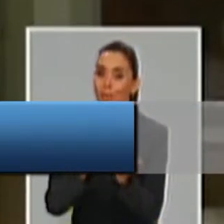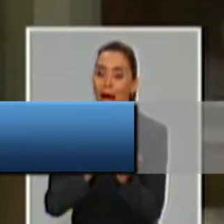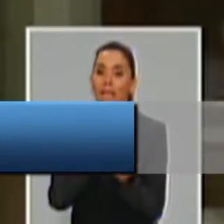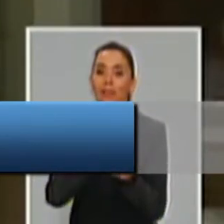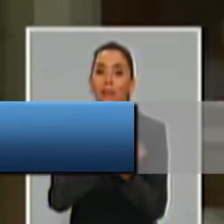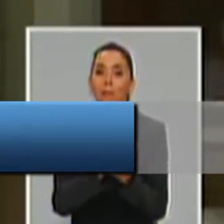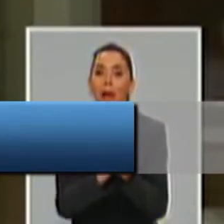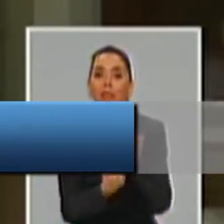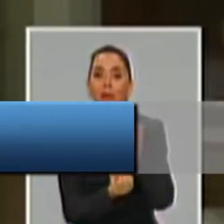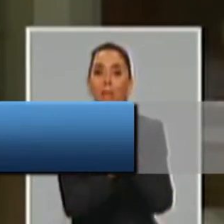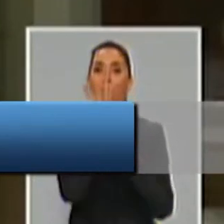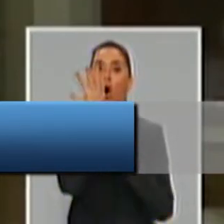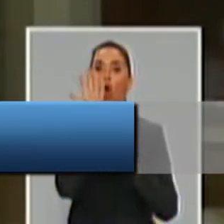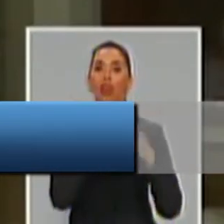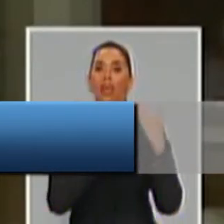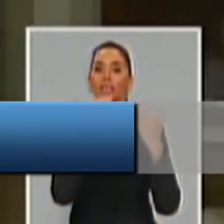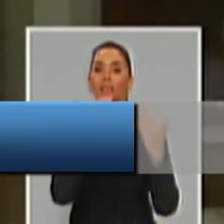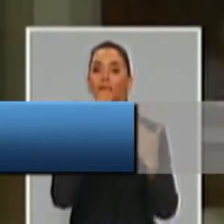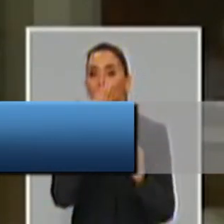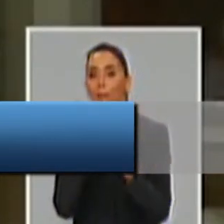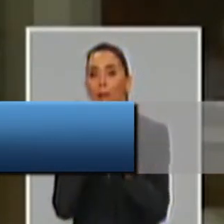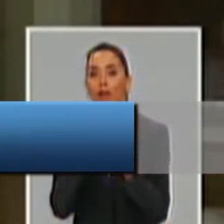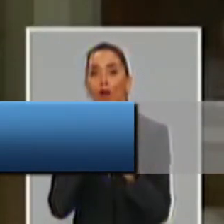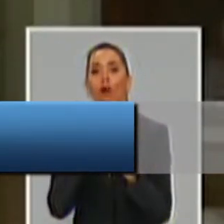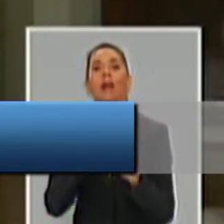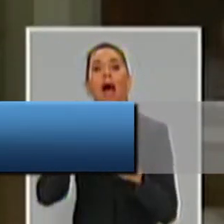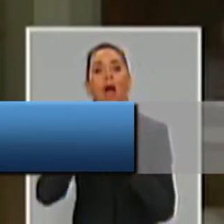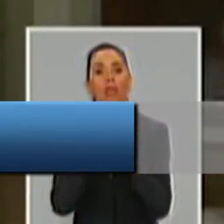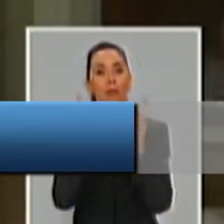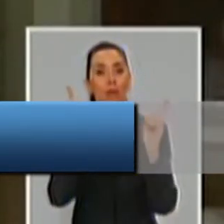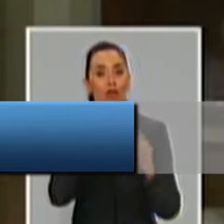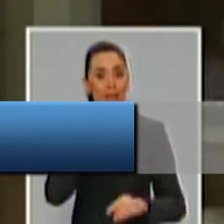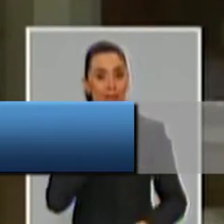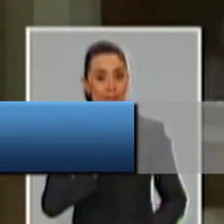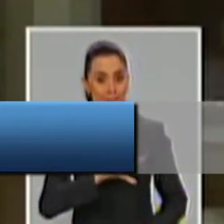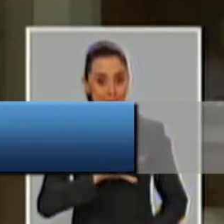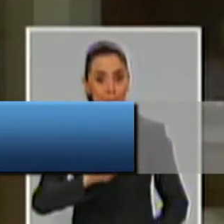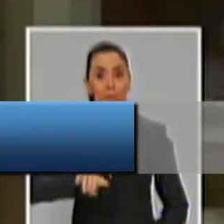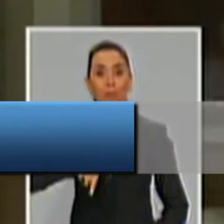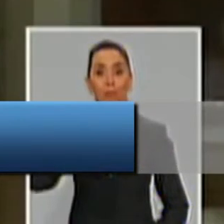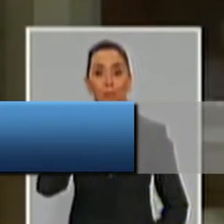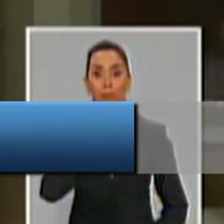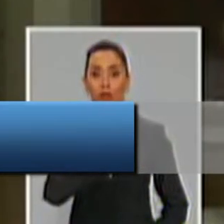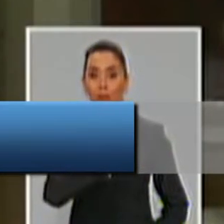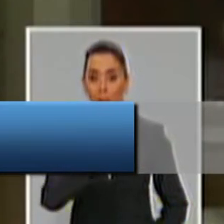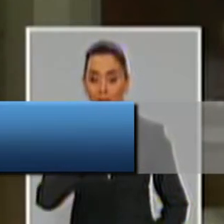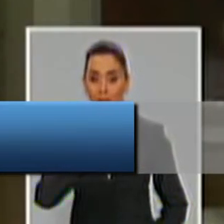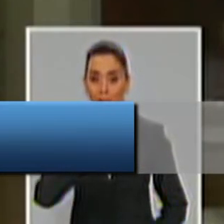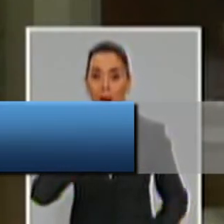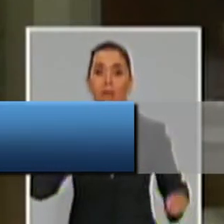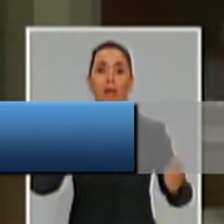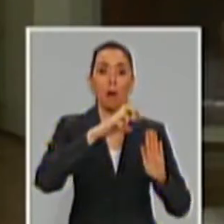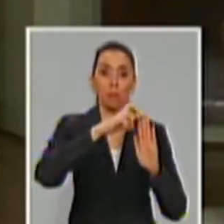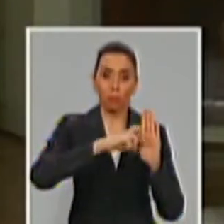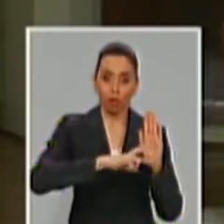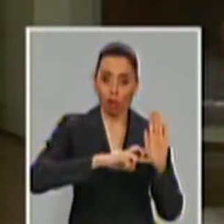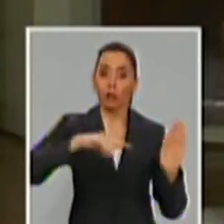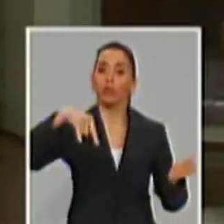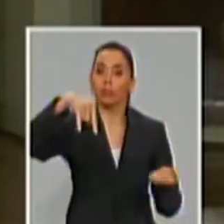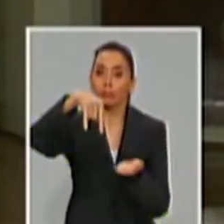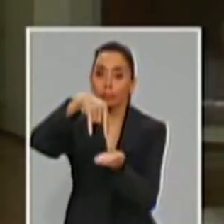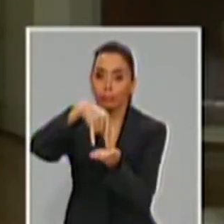de modernización y perfeccionamiento de nuestra democracia. La próxima semana presentaremos un proyecto